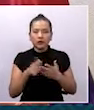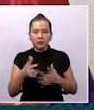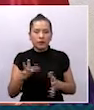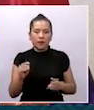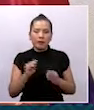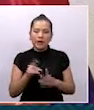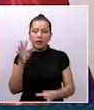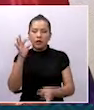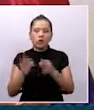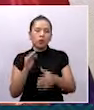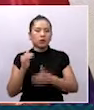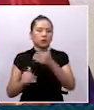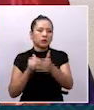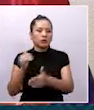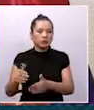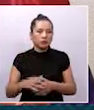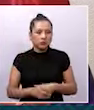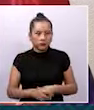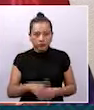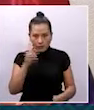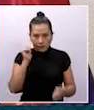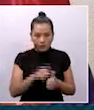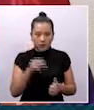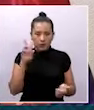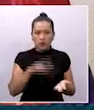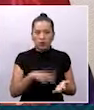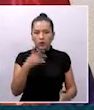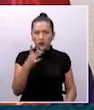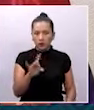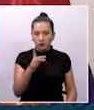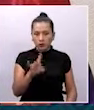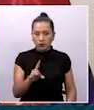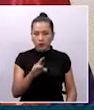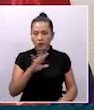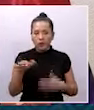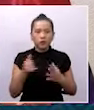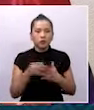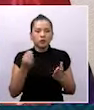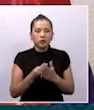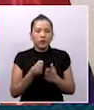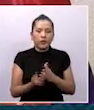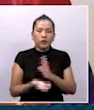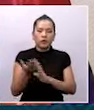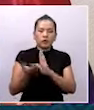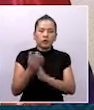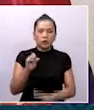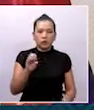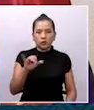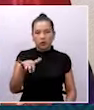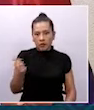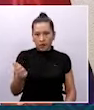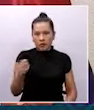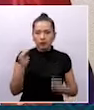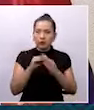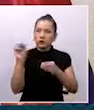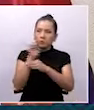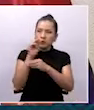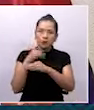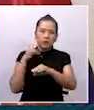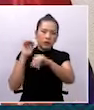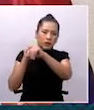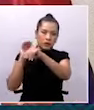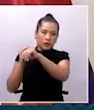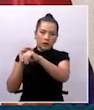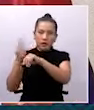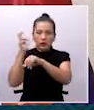procesado. El 2018, por los precios de la soya y por no ser escuchado por sus ministros, mis